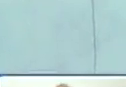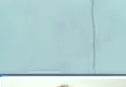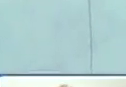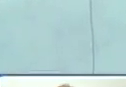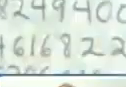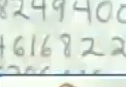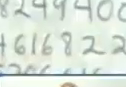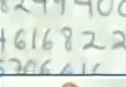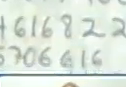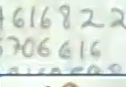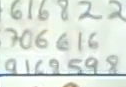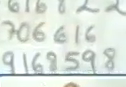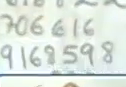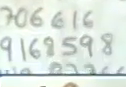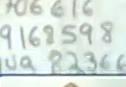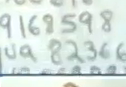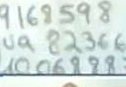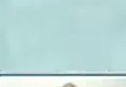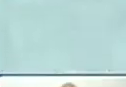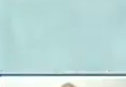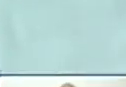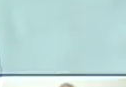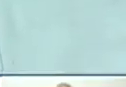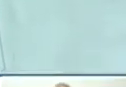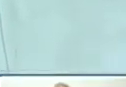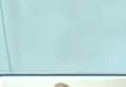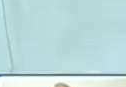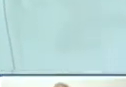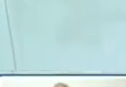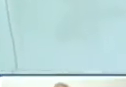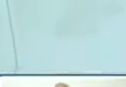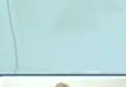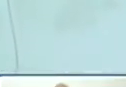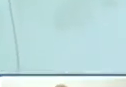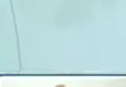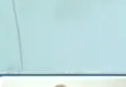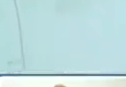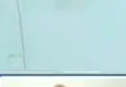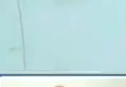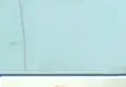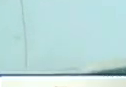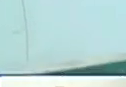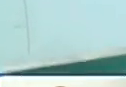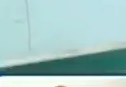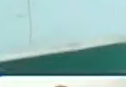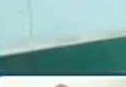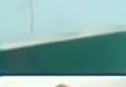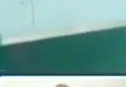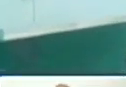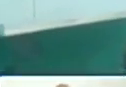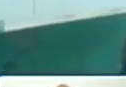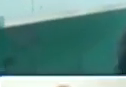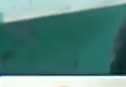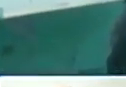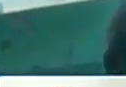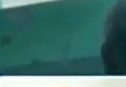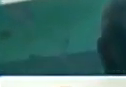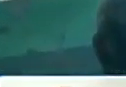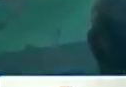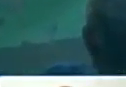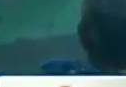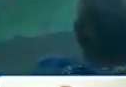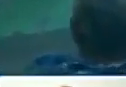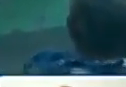en Asamblea soberana libre participativa democrática se dieron cita allí